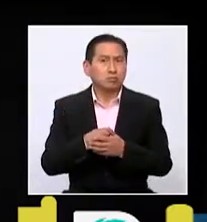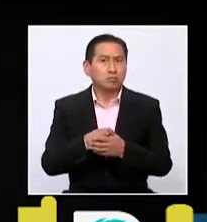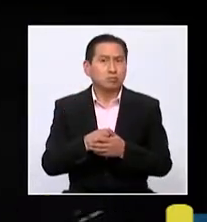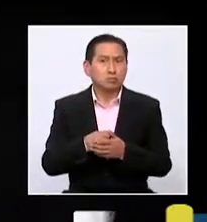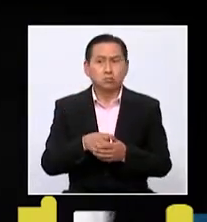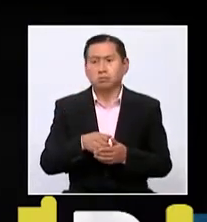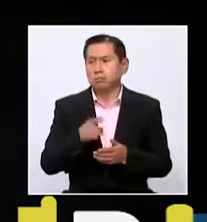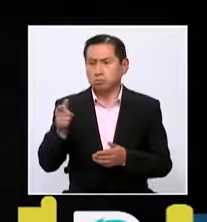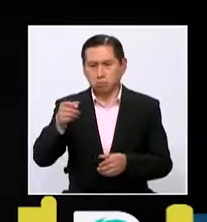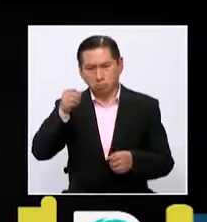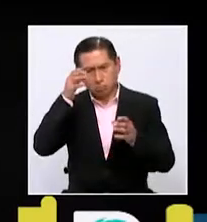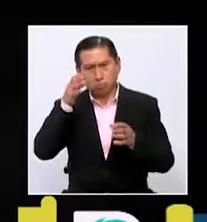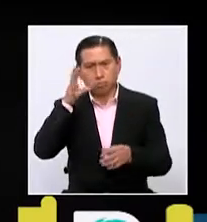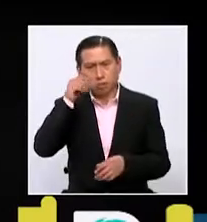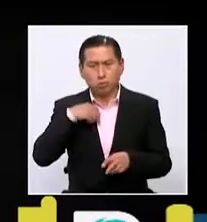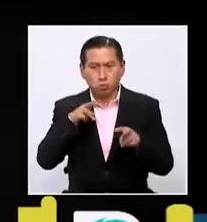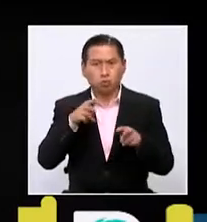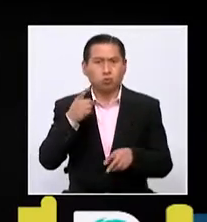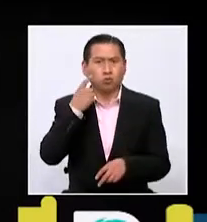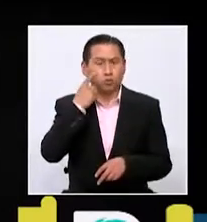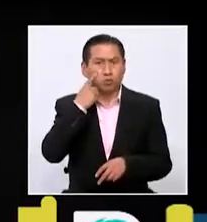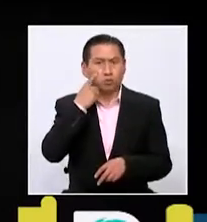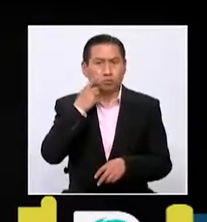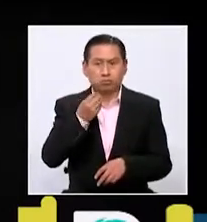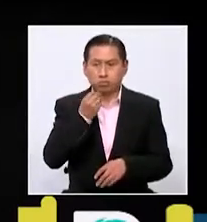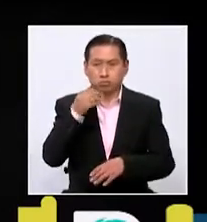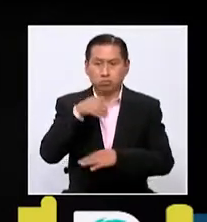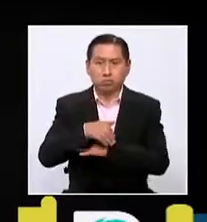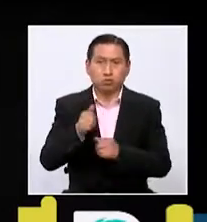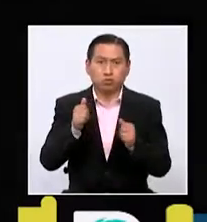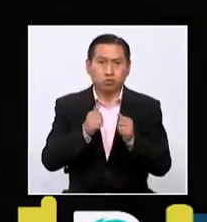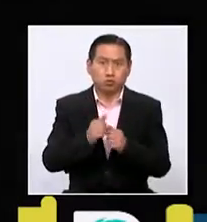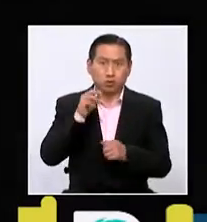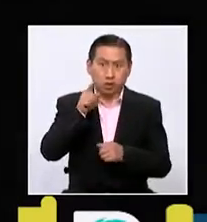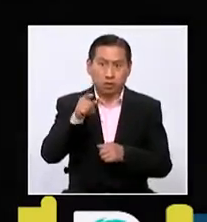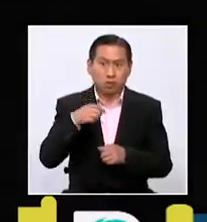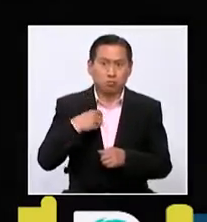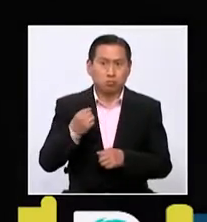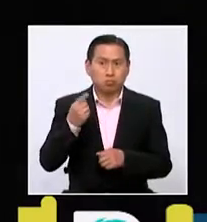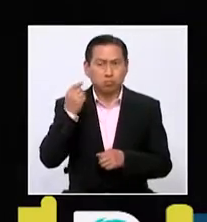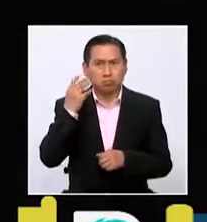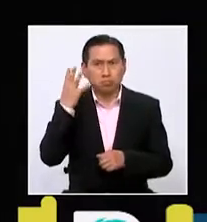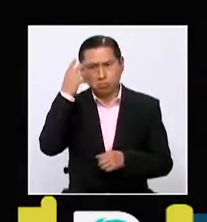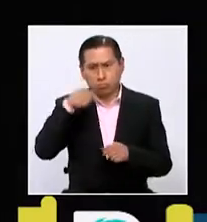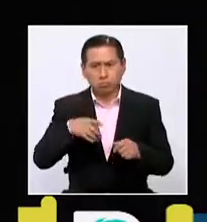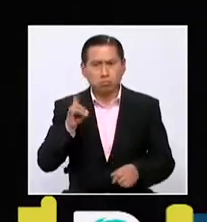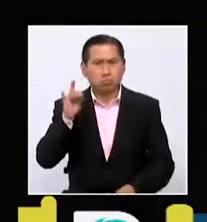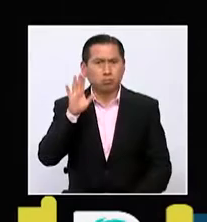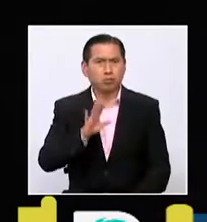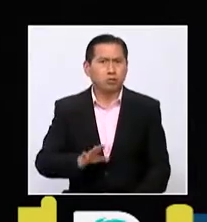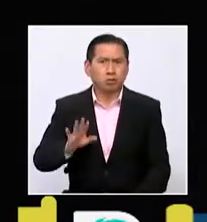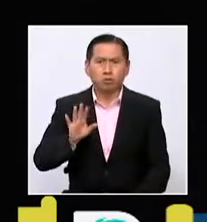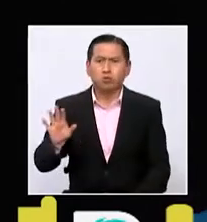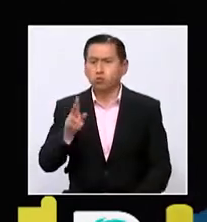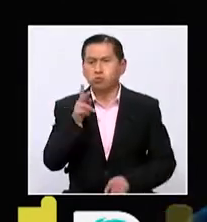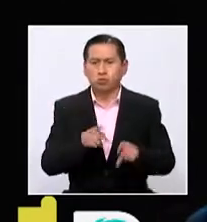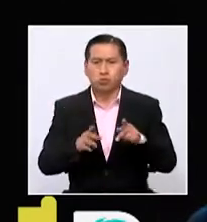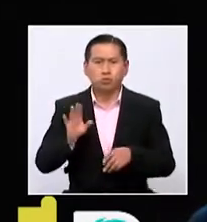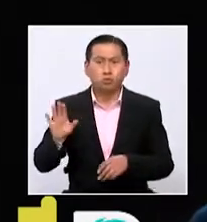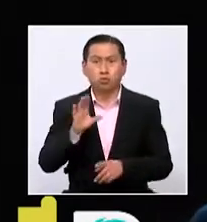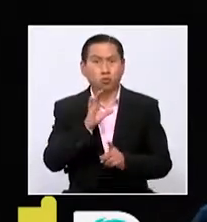cultos que he conocido. Y en una cena con él, entendí lo más bello de Bolivia, su gente, su